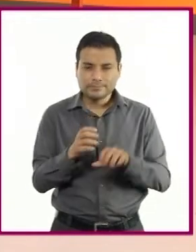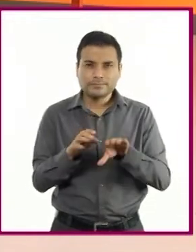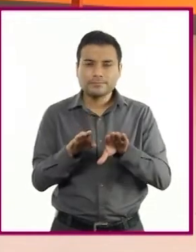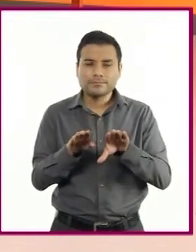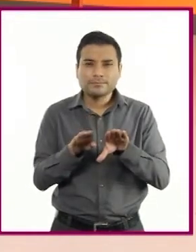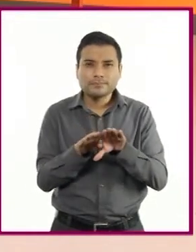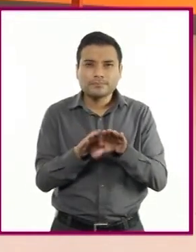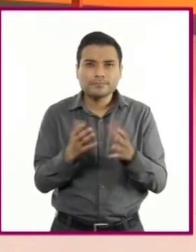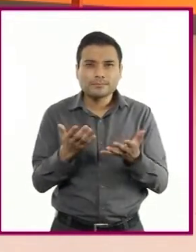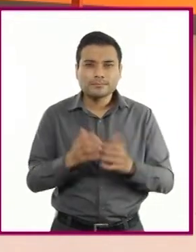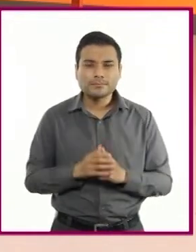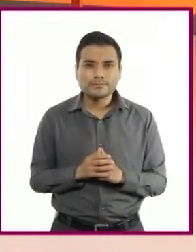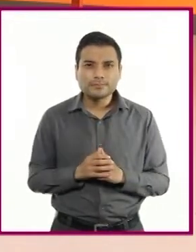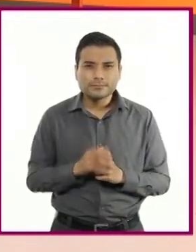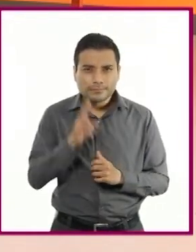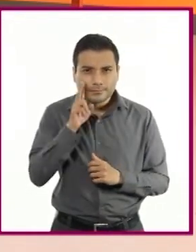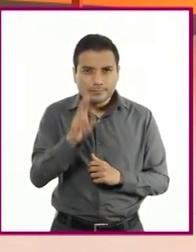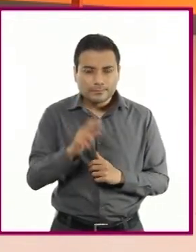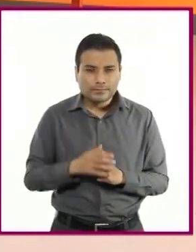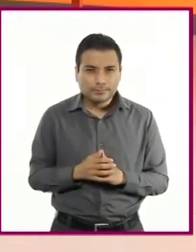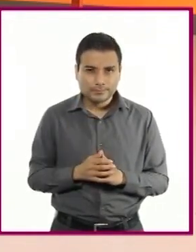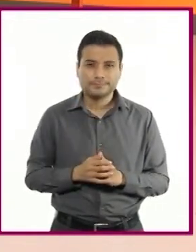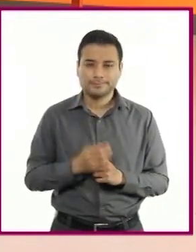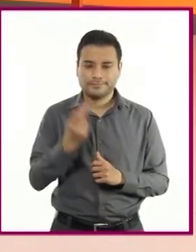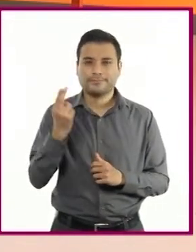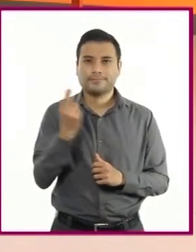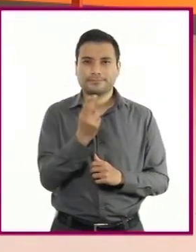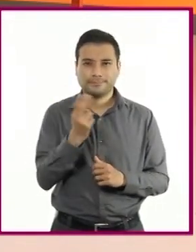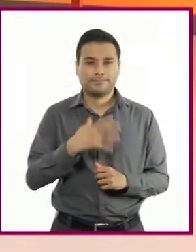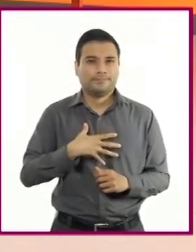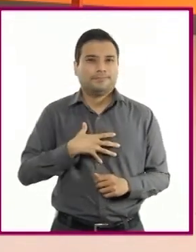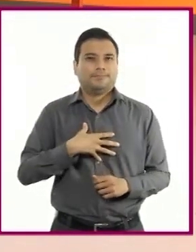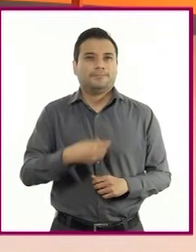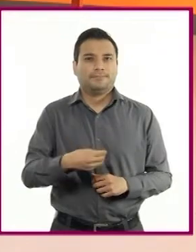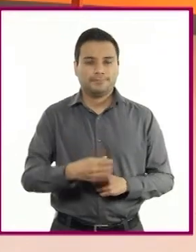presenciar mediante unos estudios de rayos X.